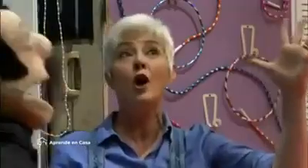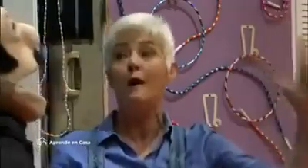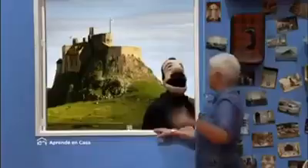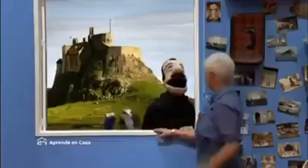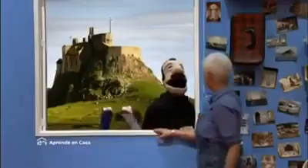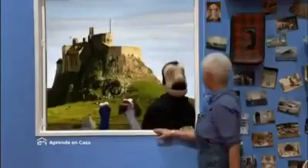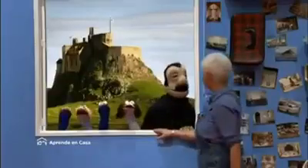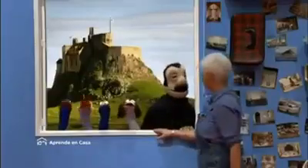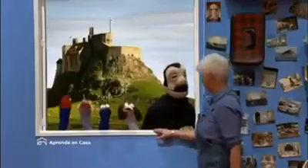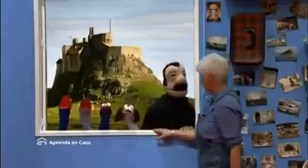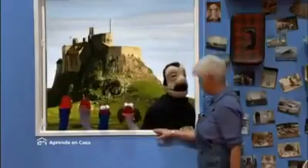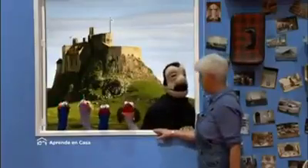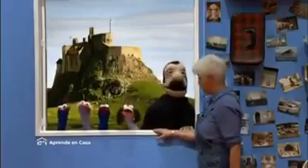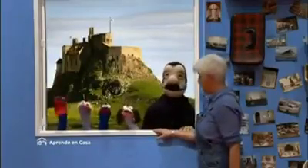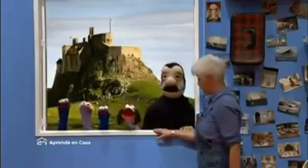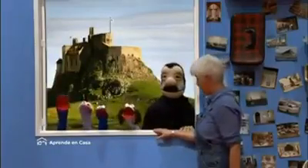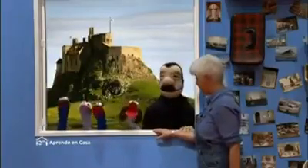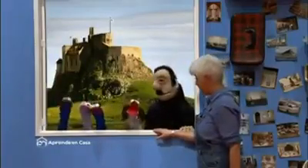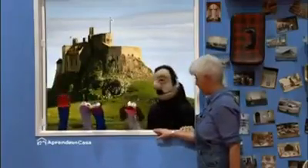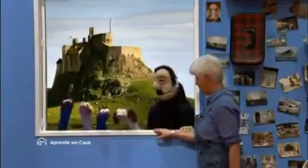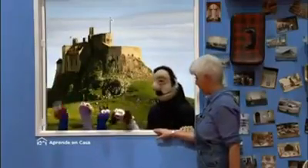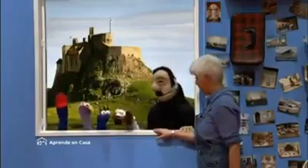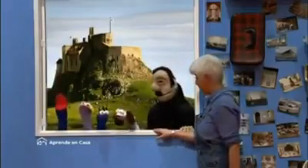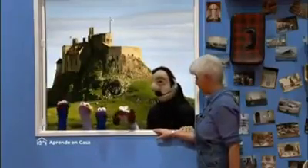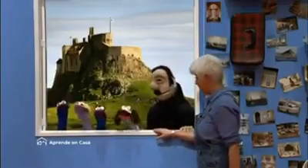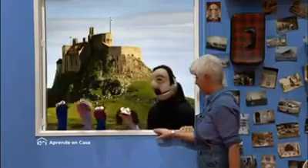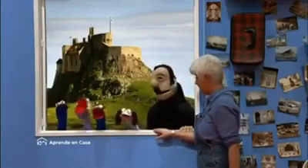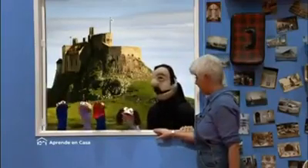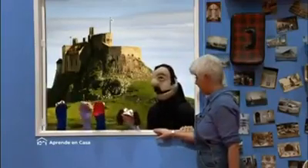Gato. ¡Oh! ¡Viva! ¡Viva!